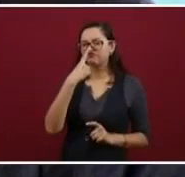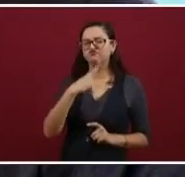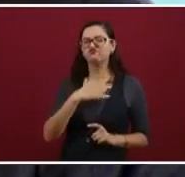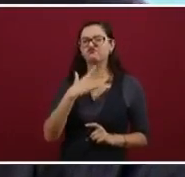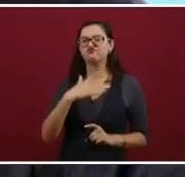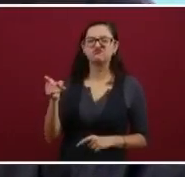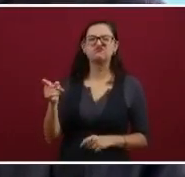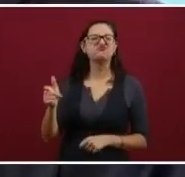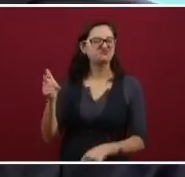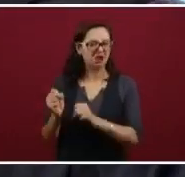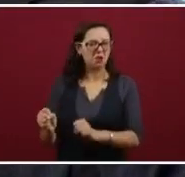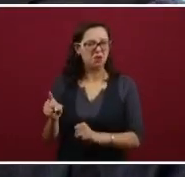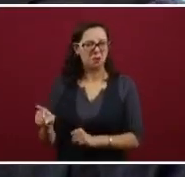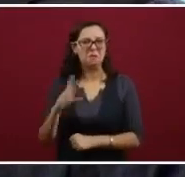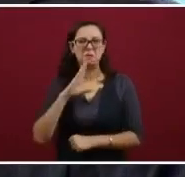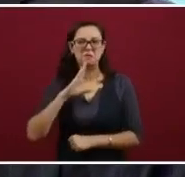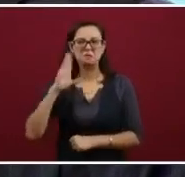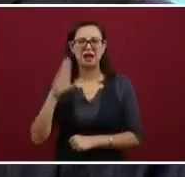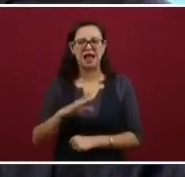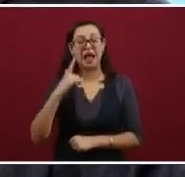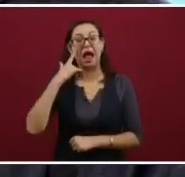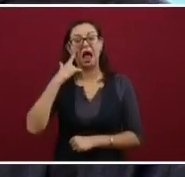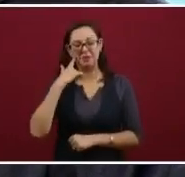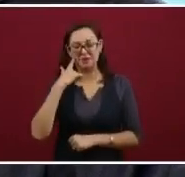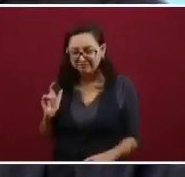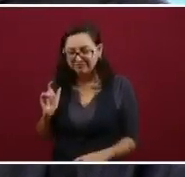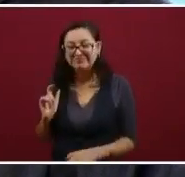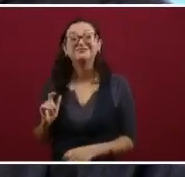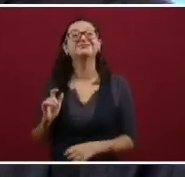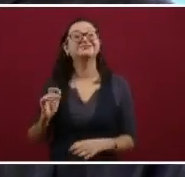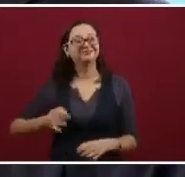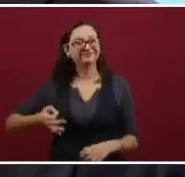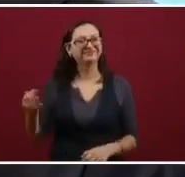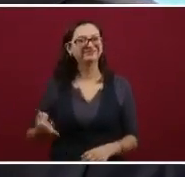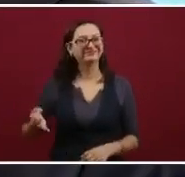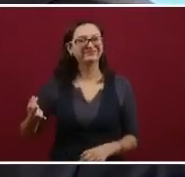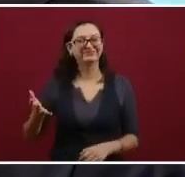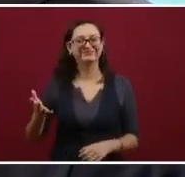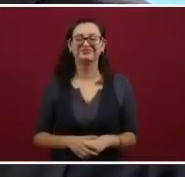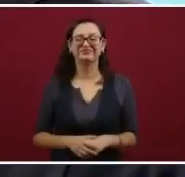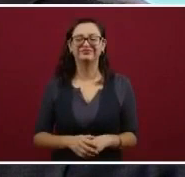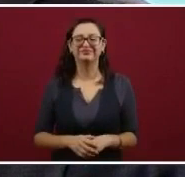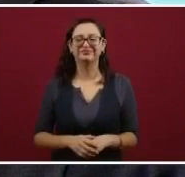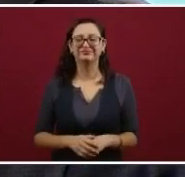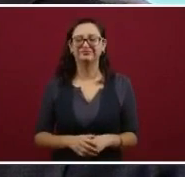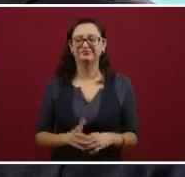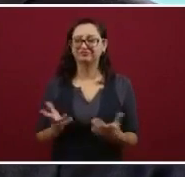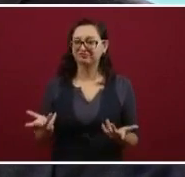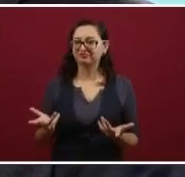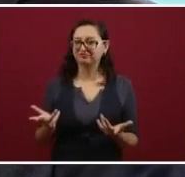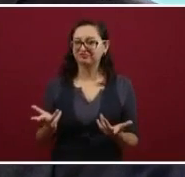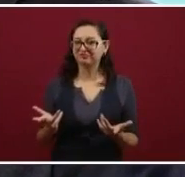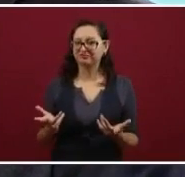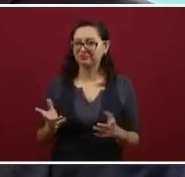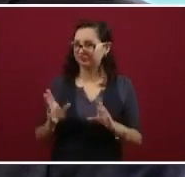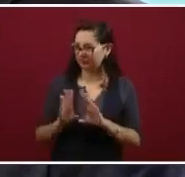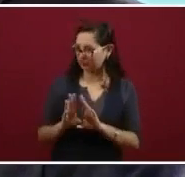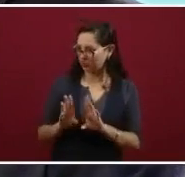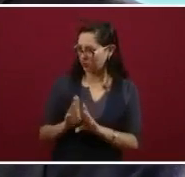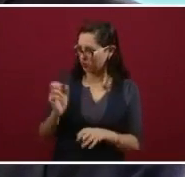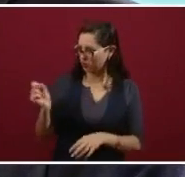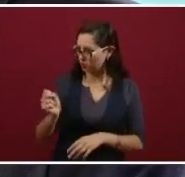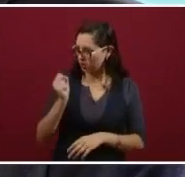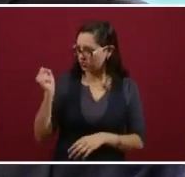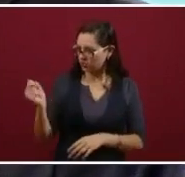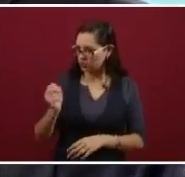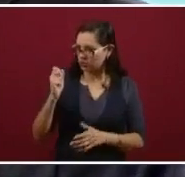la única bomba que estaba rasurando los litros, lo cual era como para encomendarles ir a comprar un boleto de la lotería